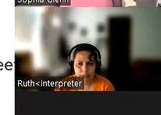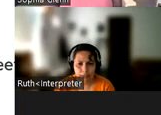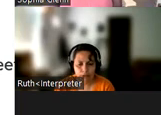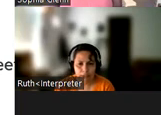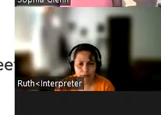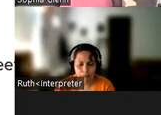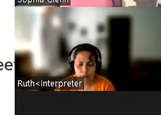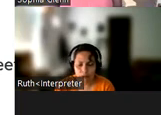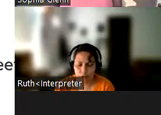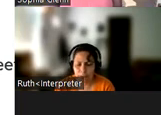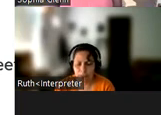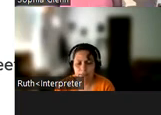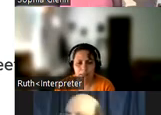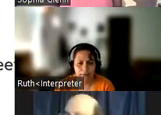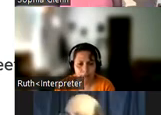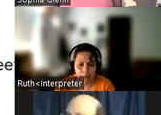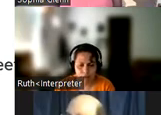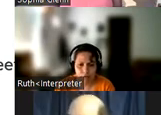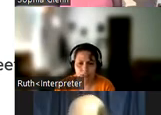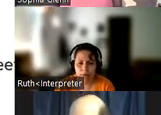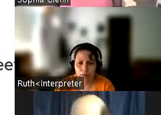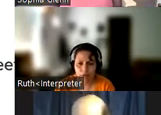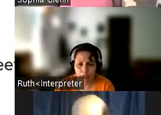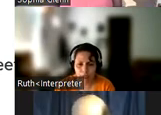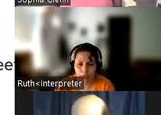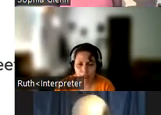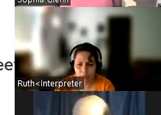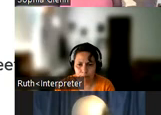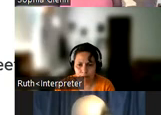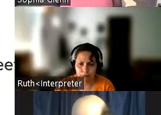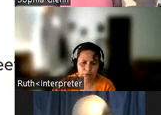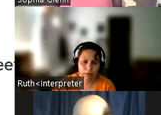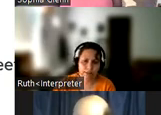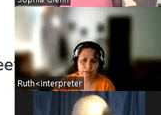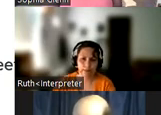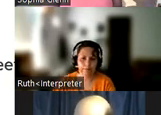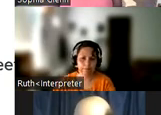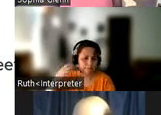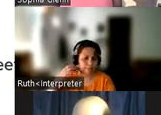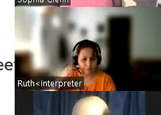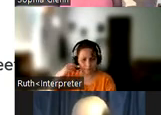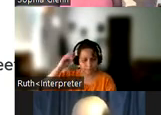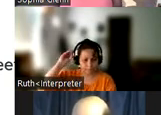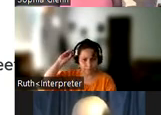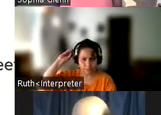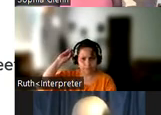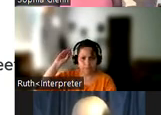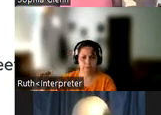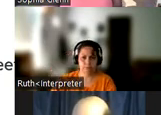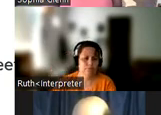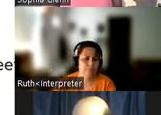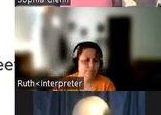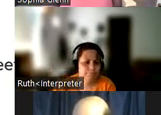y ahí seleccione el idioma. Todo esto va a ser interpretación simultánea en español. Gracias. Muchas gracias,